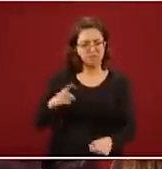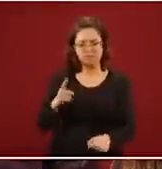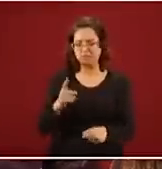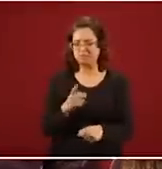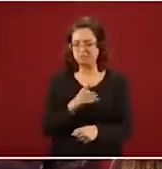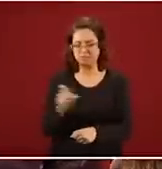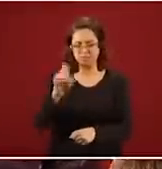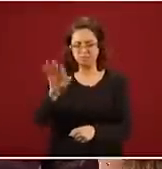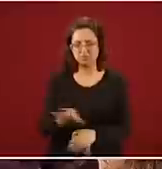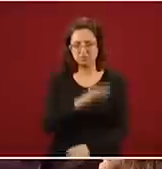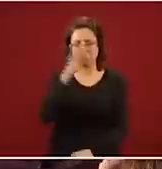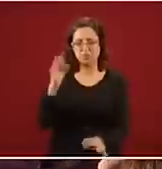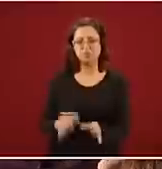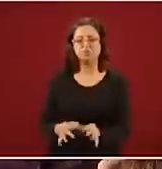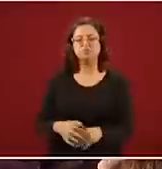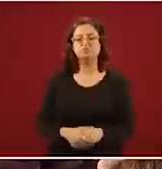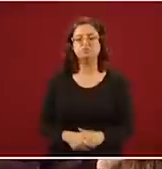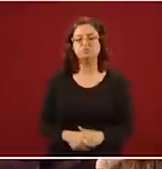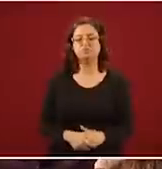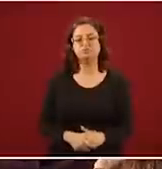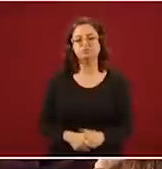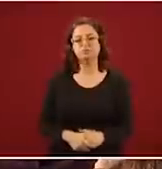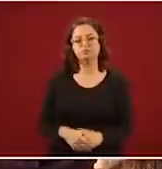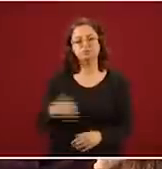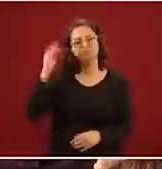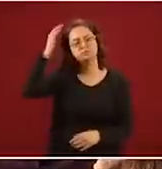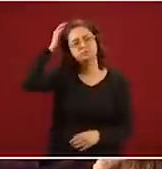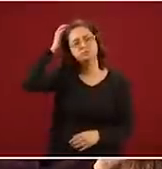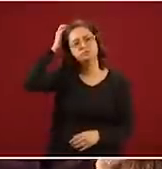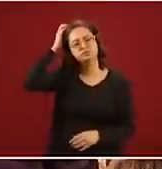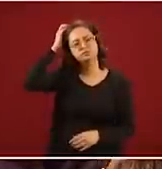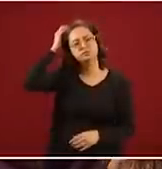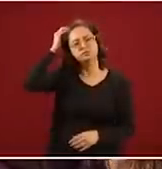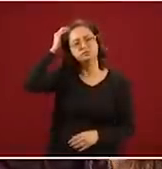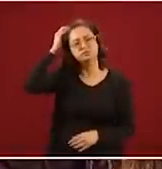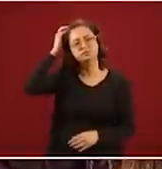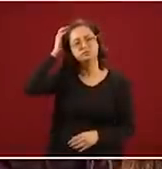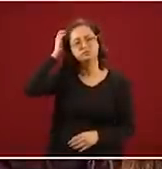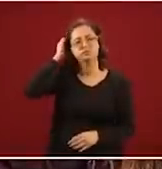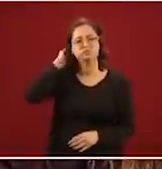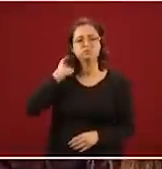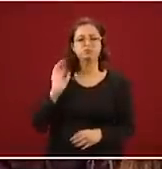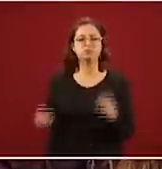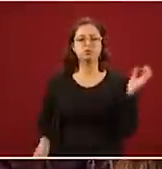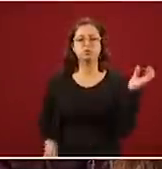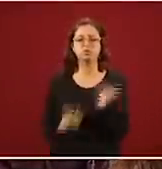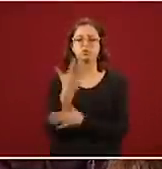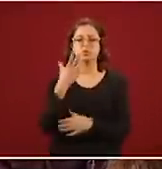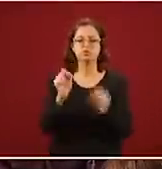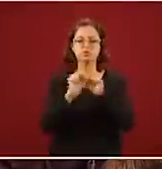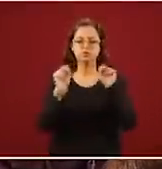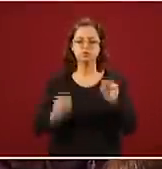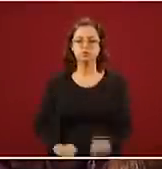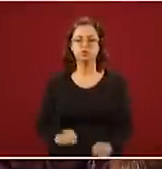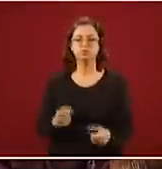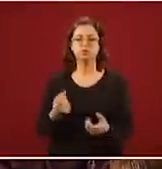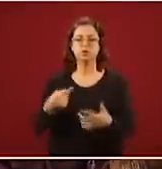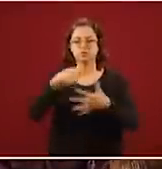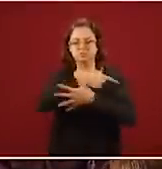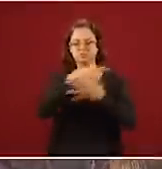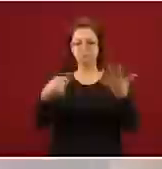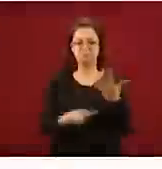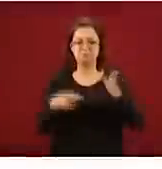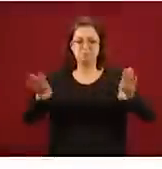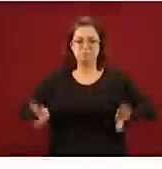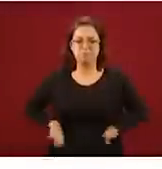Adelante. El nuevo sistema de salud de México tiene esto: gratuidad total en la atención de